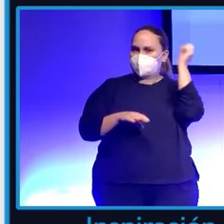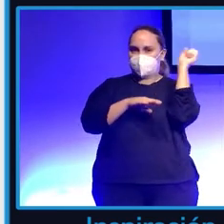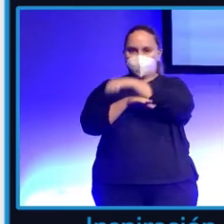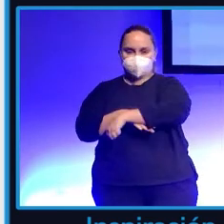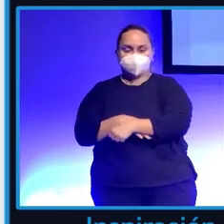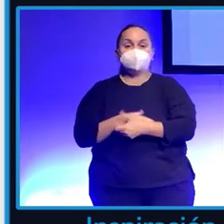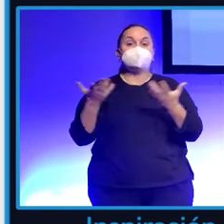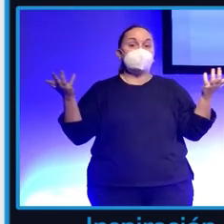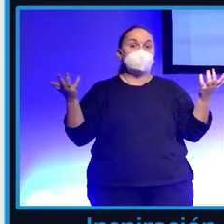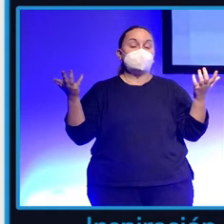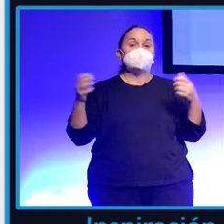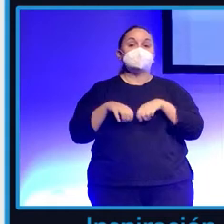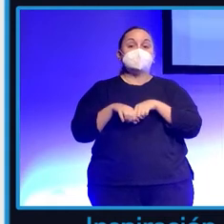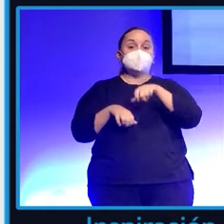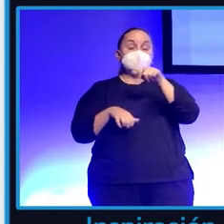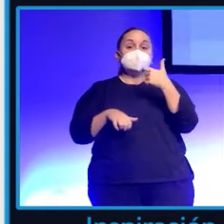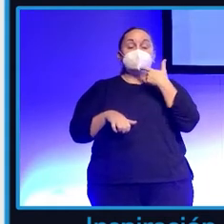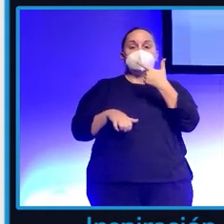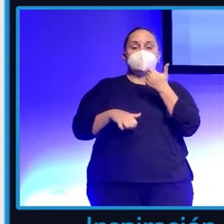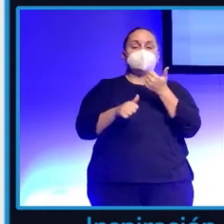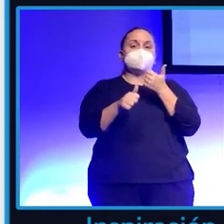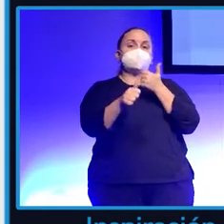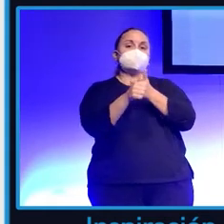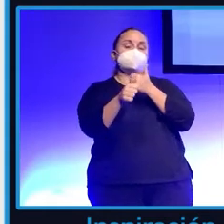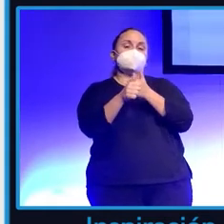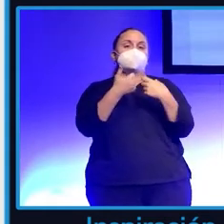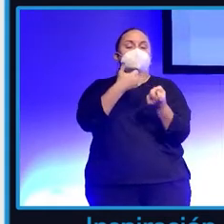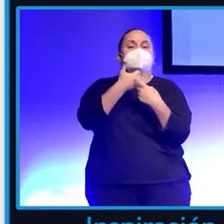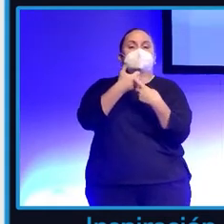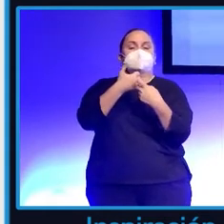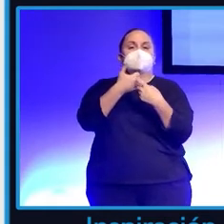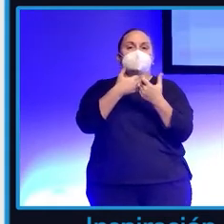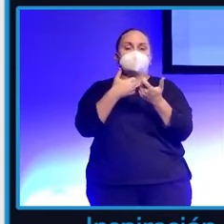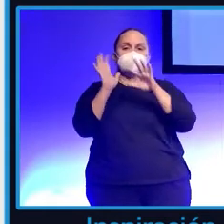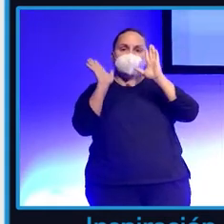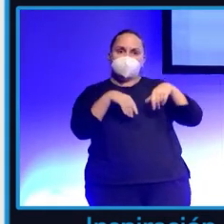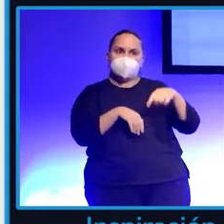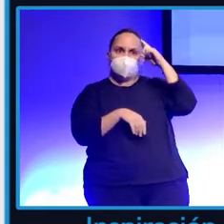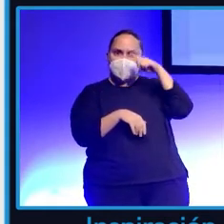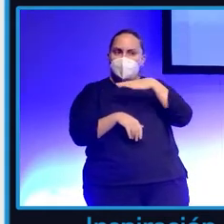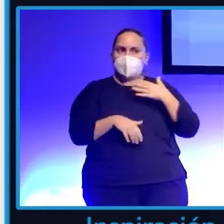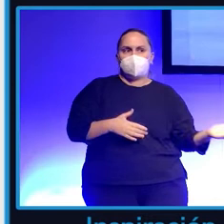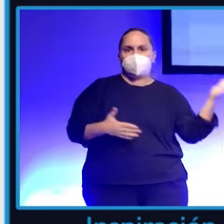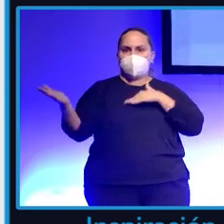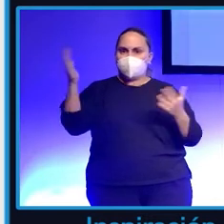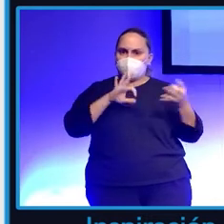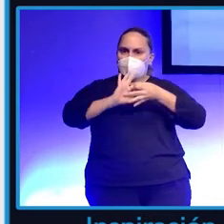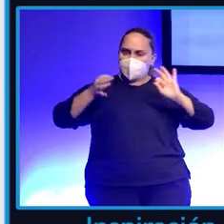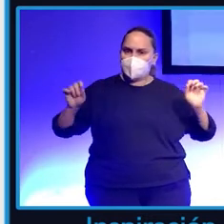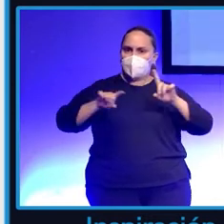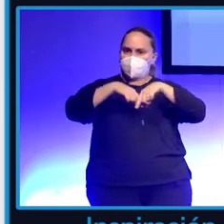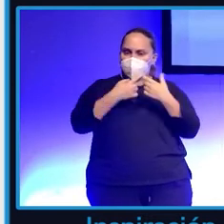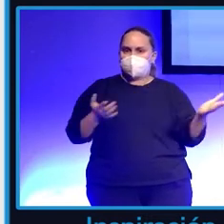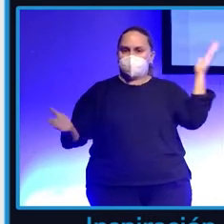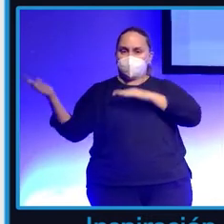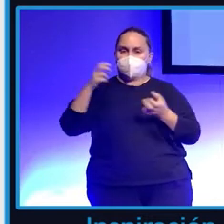es más que un puñado de likes, lo que hacen es decirte que tienen amigos, familia, primos con los que tú no sabes que es la persona ideal para hacer un directo con ellos. Y al final lo acaban siendo como